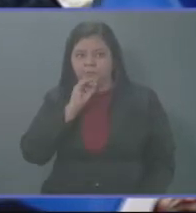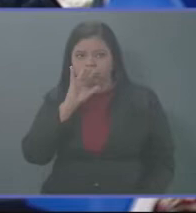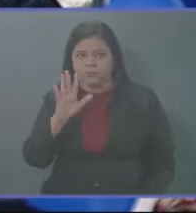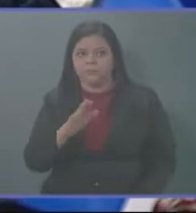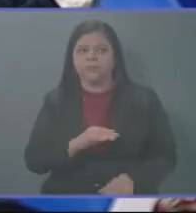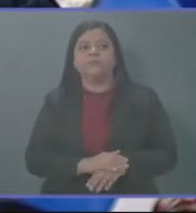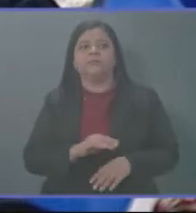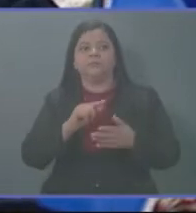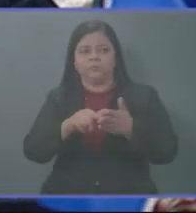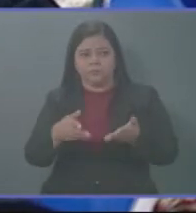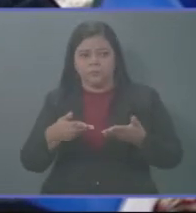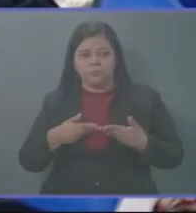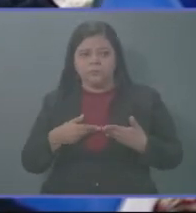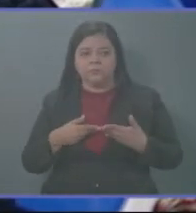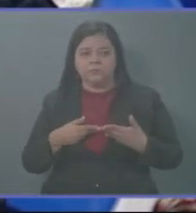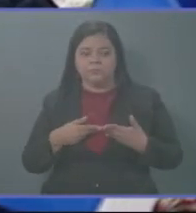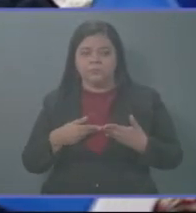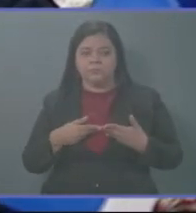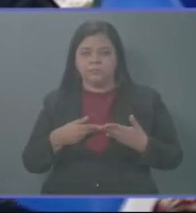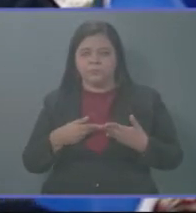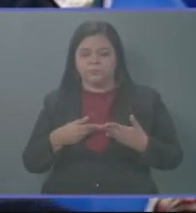como un derecho intocable,